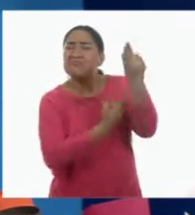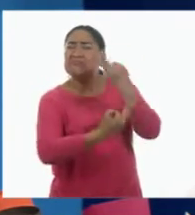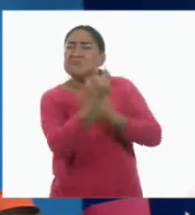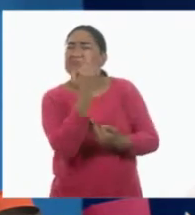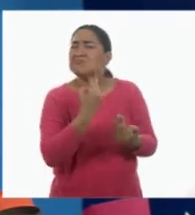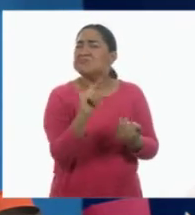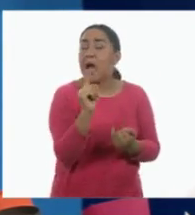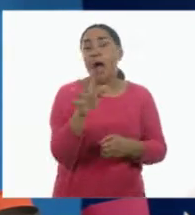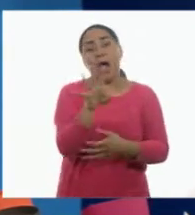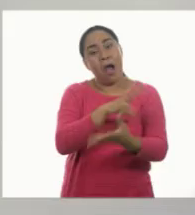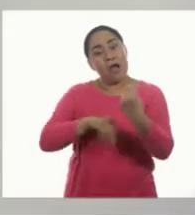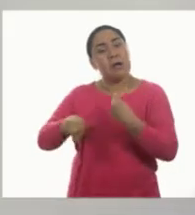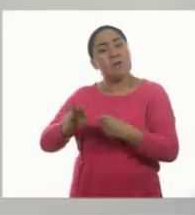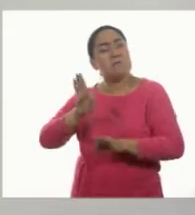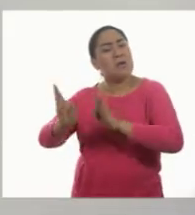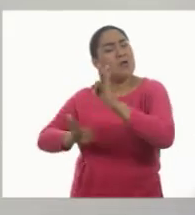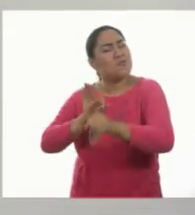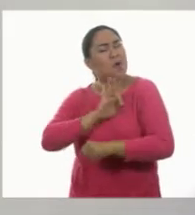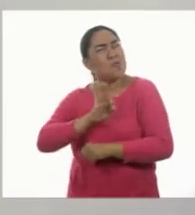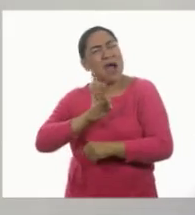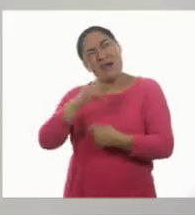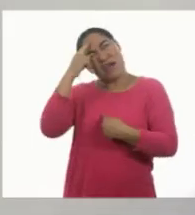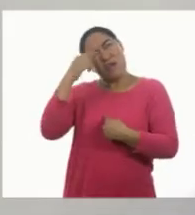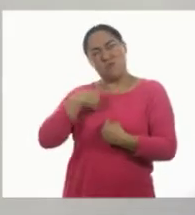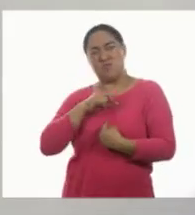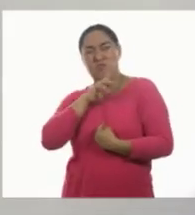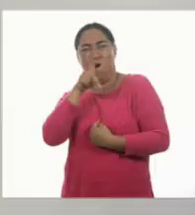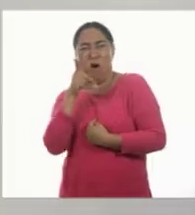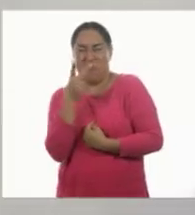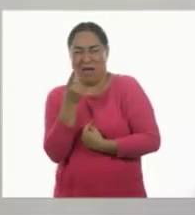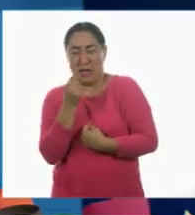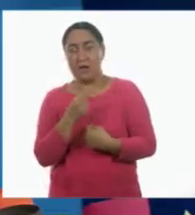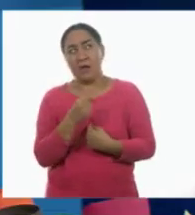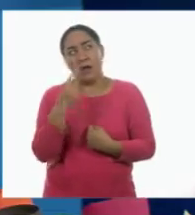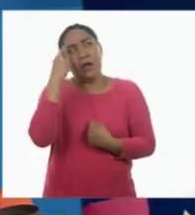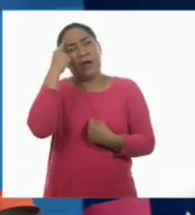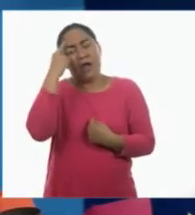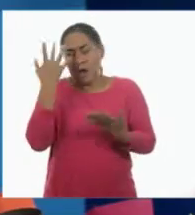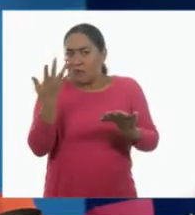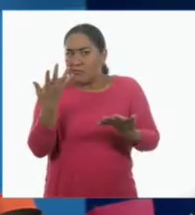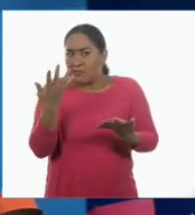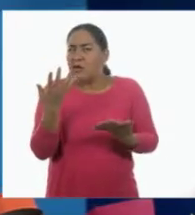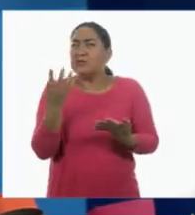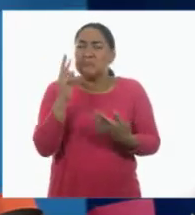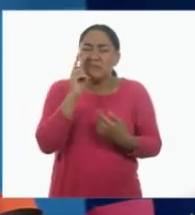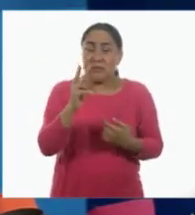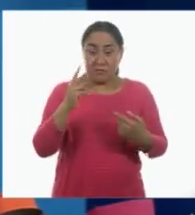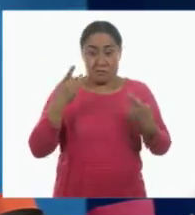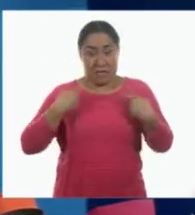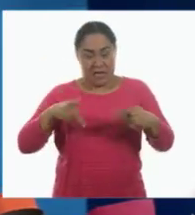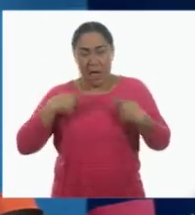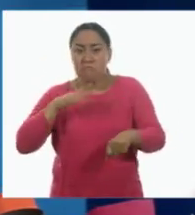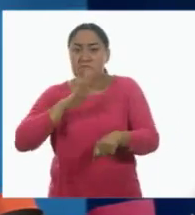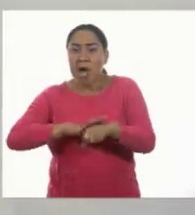a los perros. Sí, pensaba que los seres humanos apreciaban más a los perros